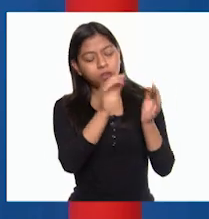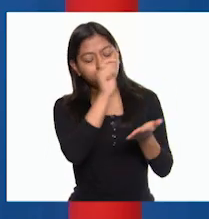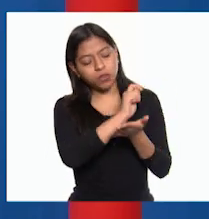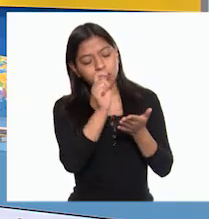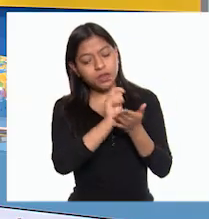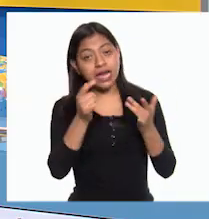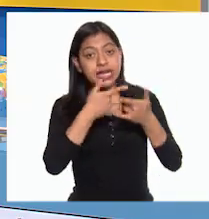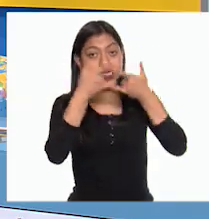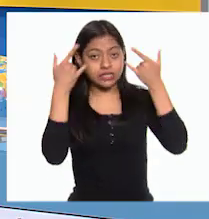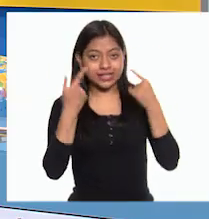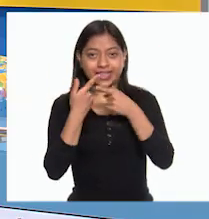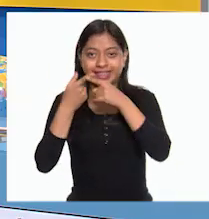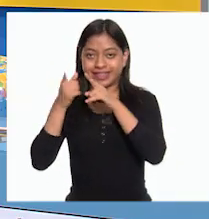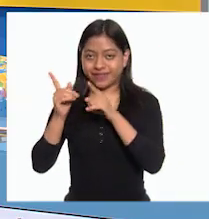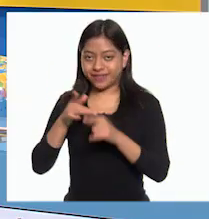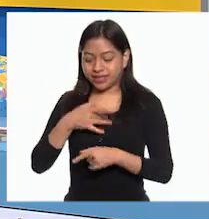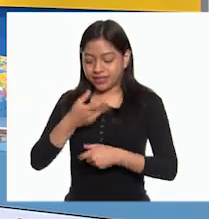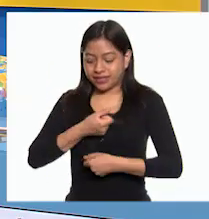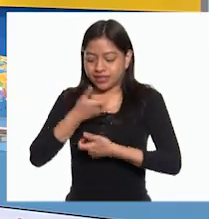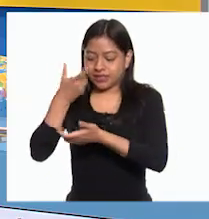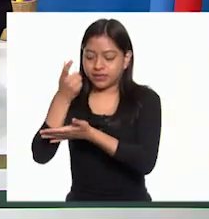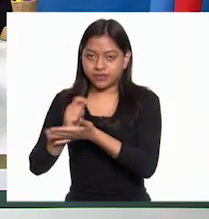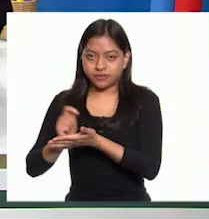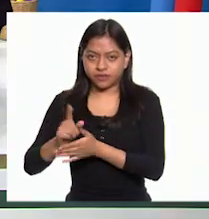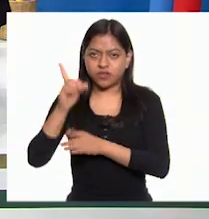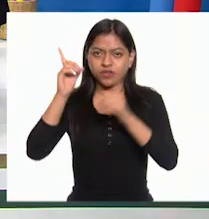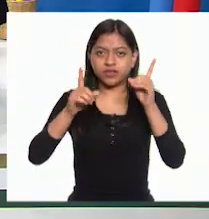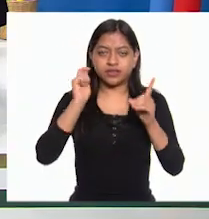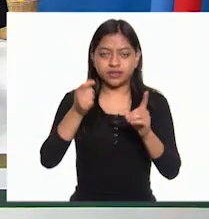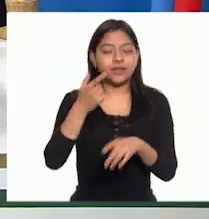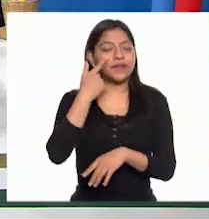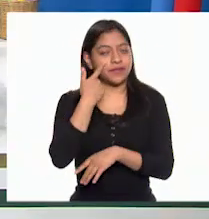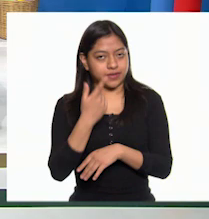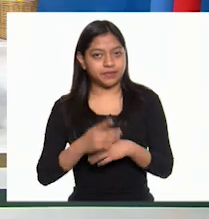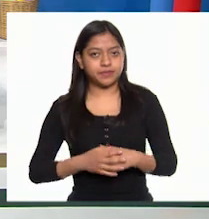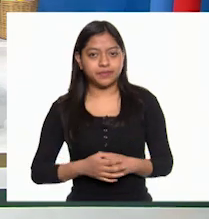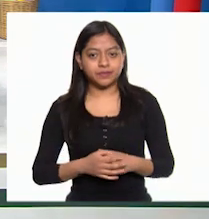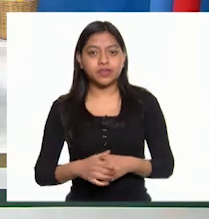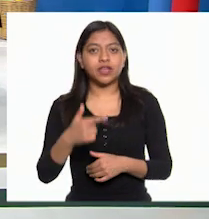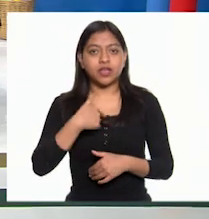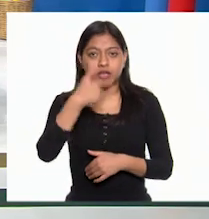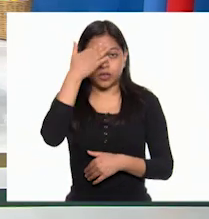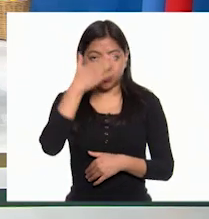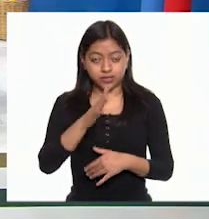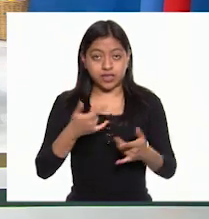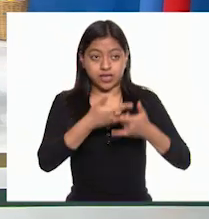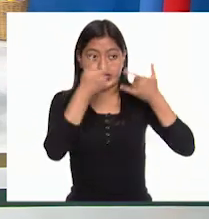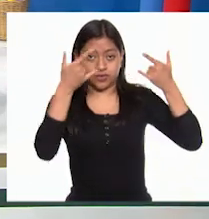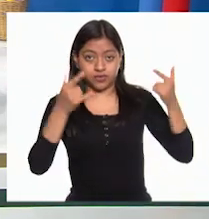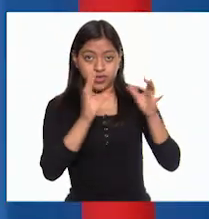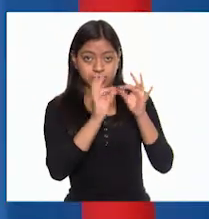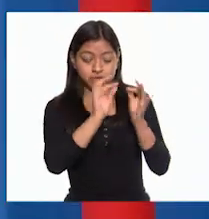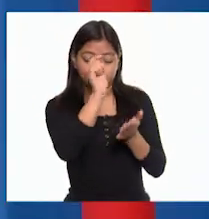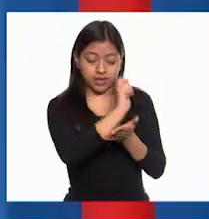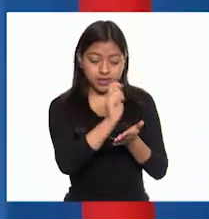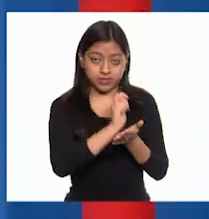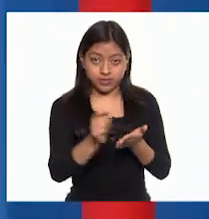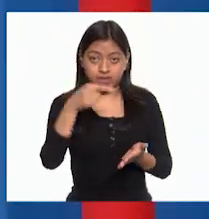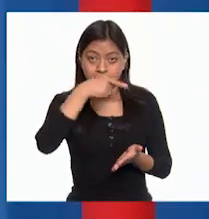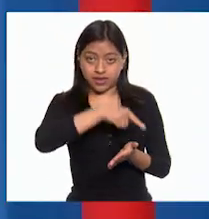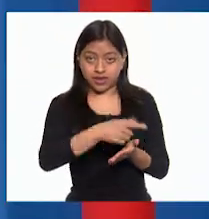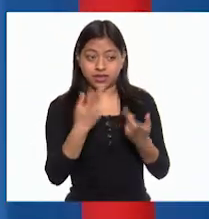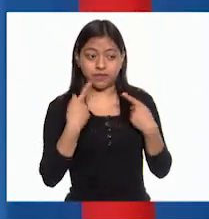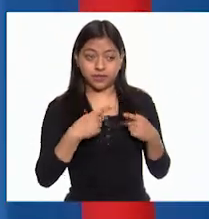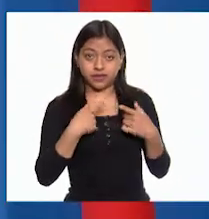poema. María, ¿y cuál es tu duda? Fíjese, entiendo que en una narración, quien narra la